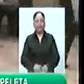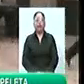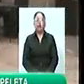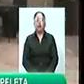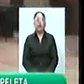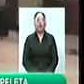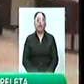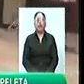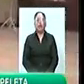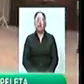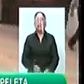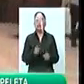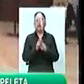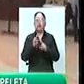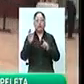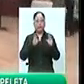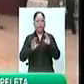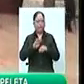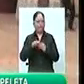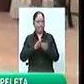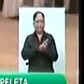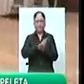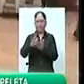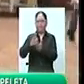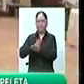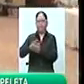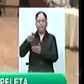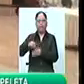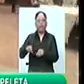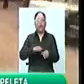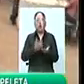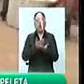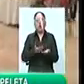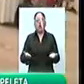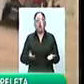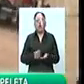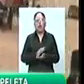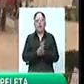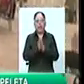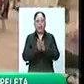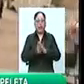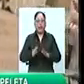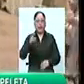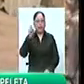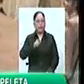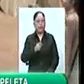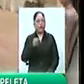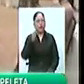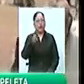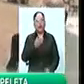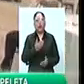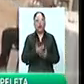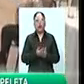sea técnicamente impecable todo esto y que todo en realidad tengamos el principio de participación y de inclusión como